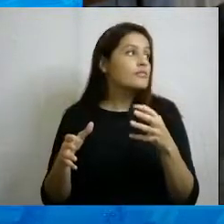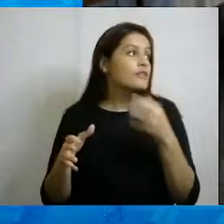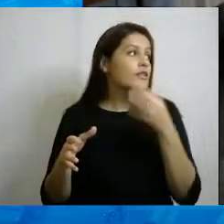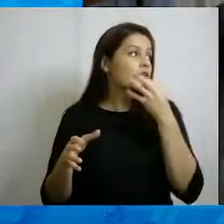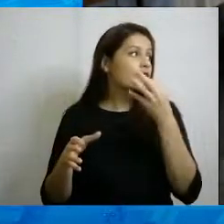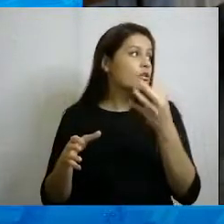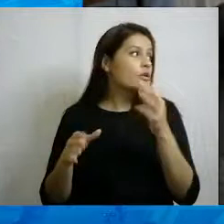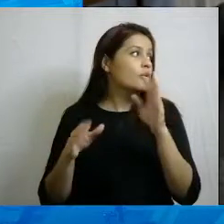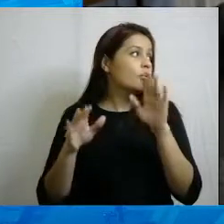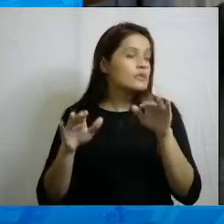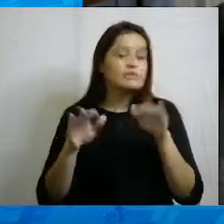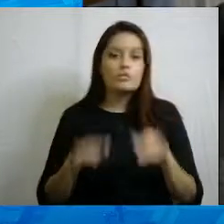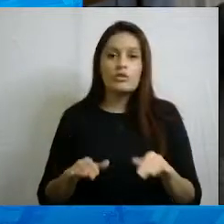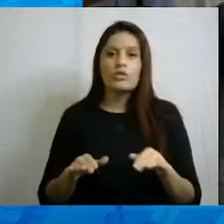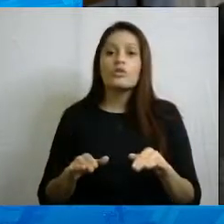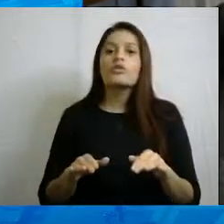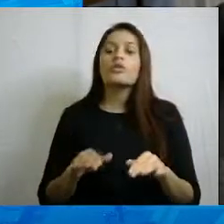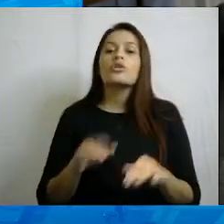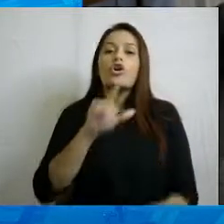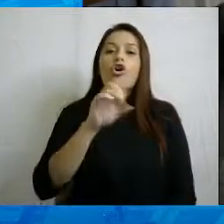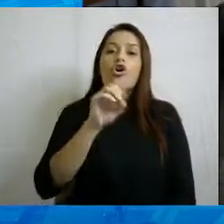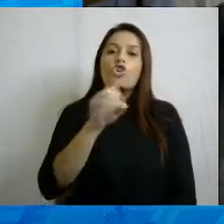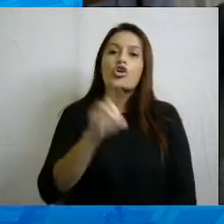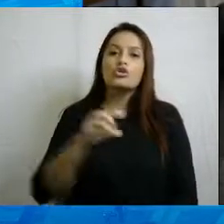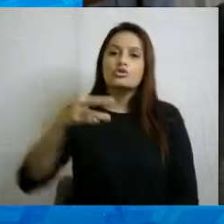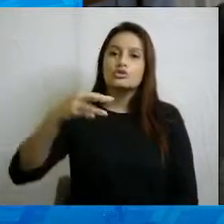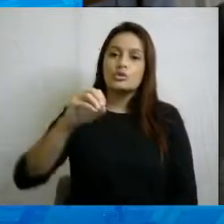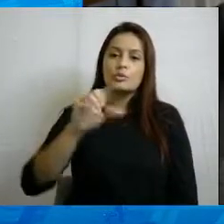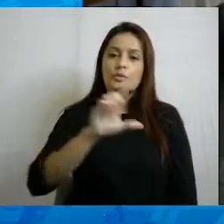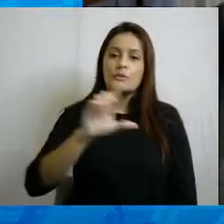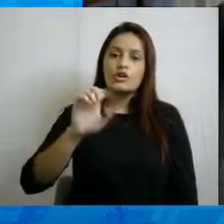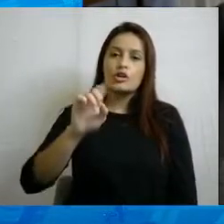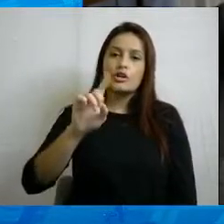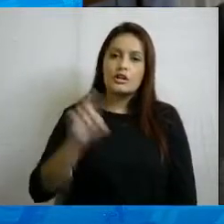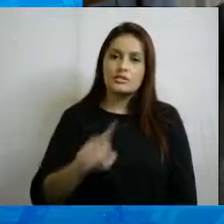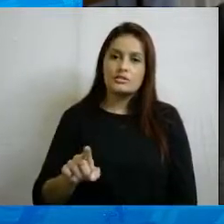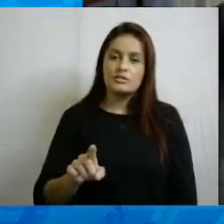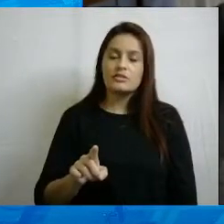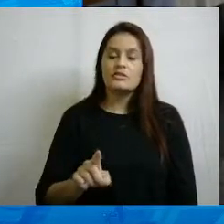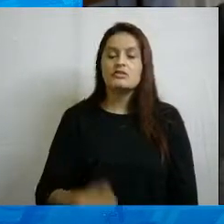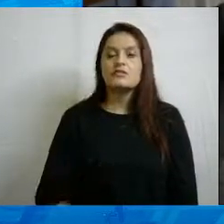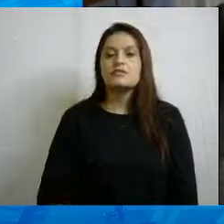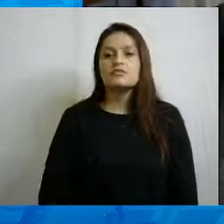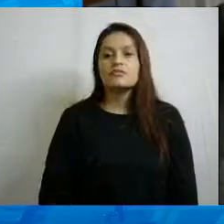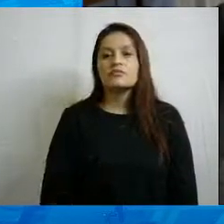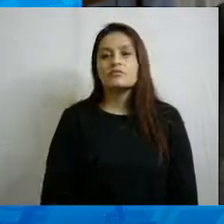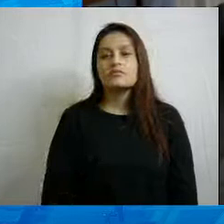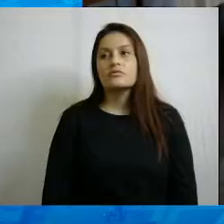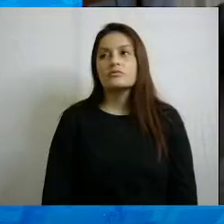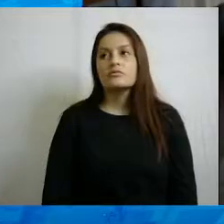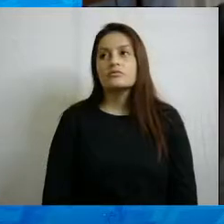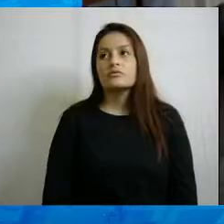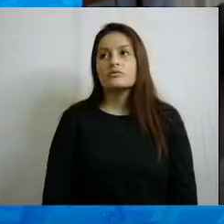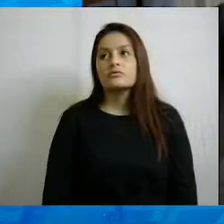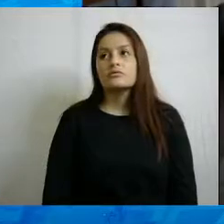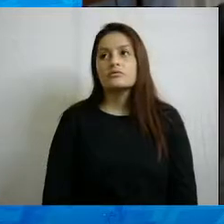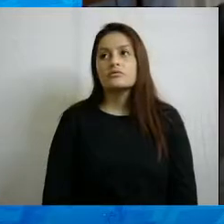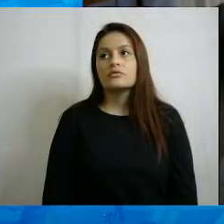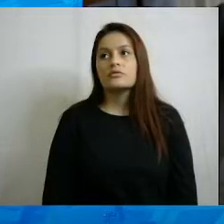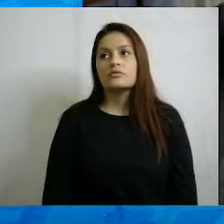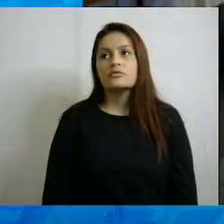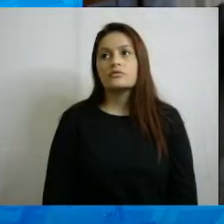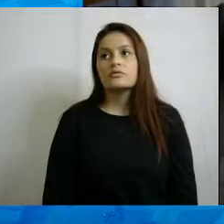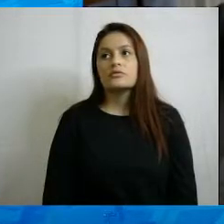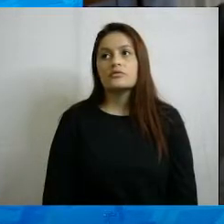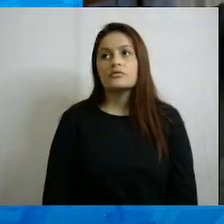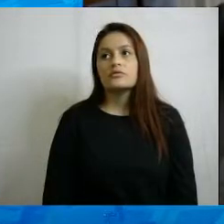comunidades, entre ellas también la comunidad de Los Molles. También estuvo presente la diputada Camila Musante en esa reunión. Mencionar principalmente que el meollo